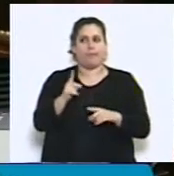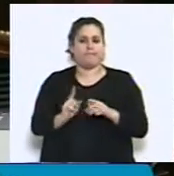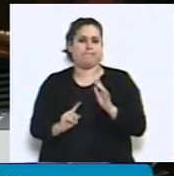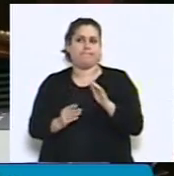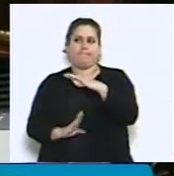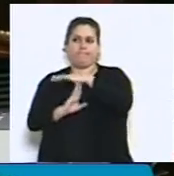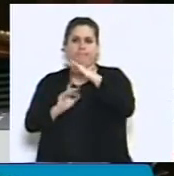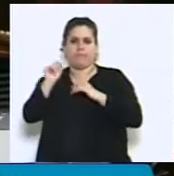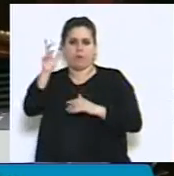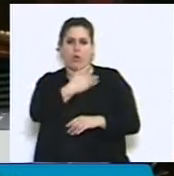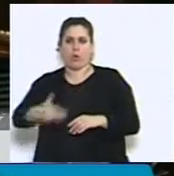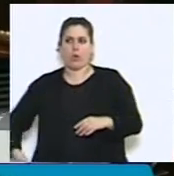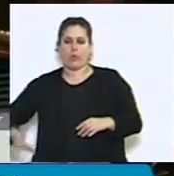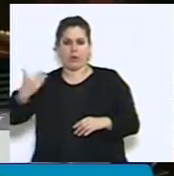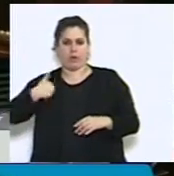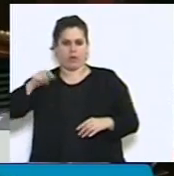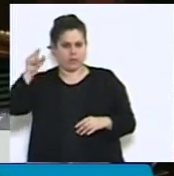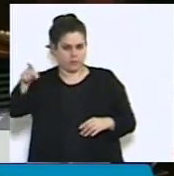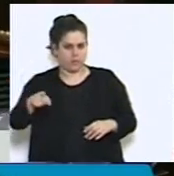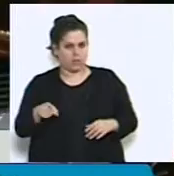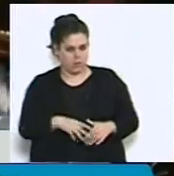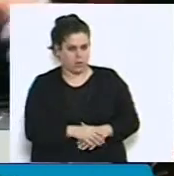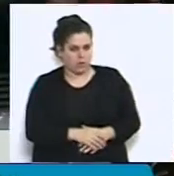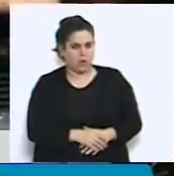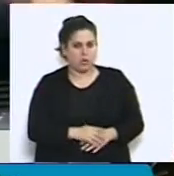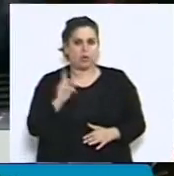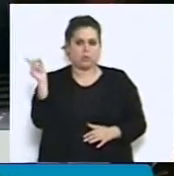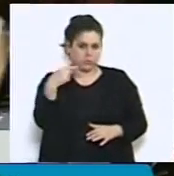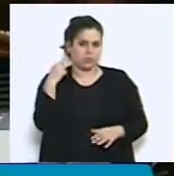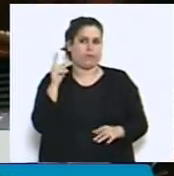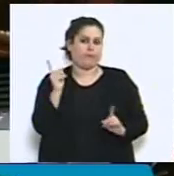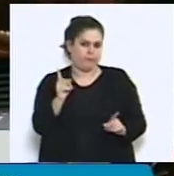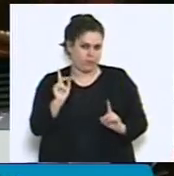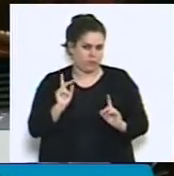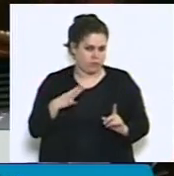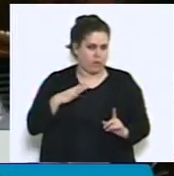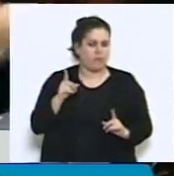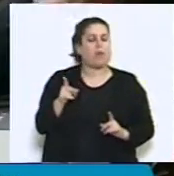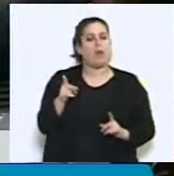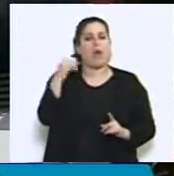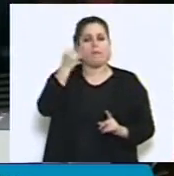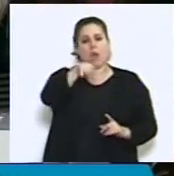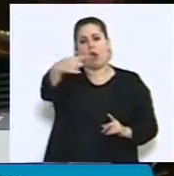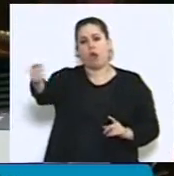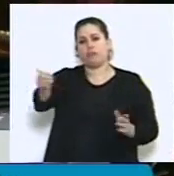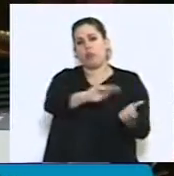Argentinos, de la que fui parte y soy todavía, estábamos en unidad en ese momento, que había otros